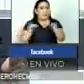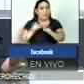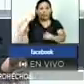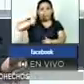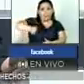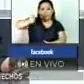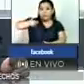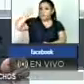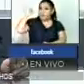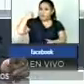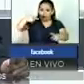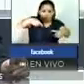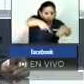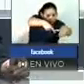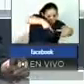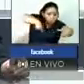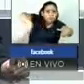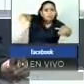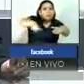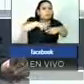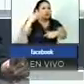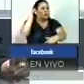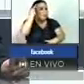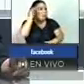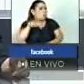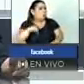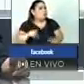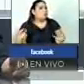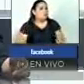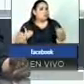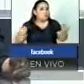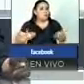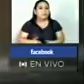formó una cárcava. Conozcamos cuál es la situación en este momento.